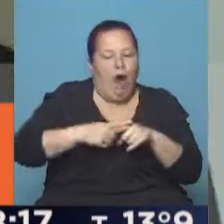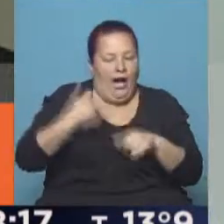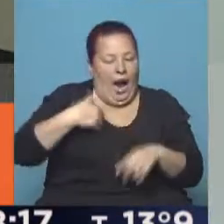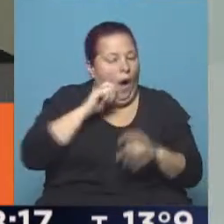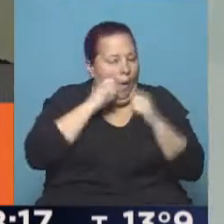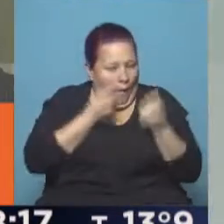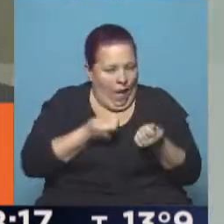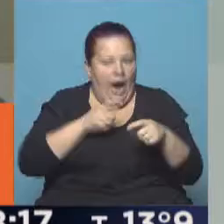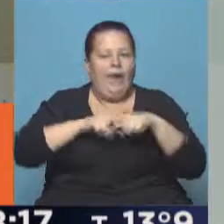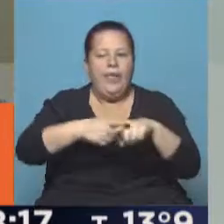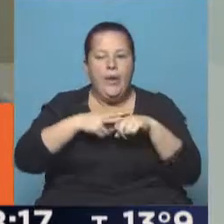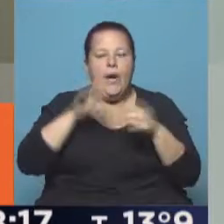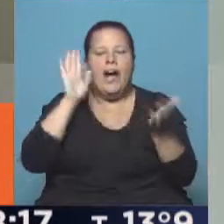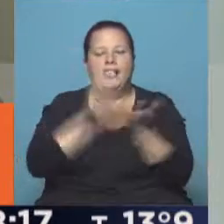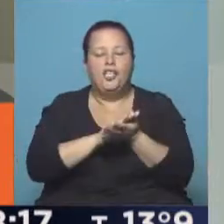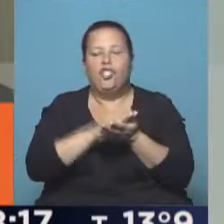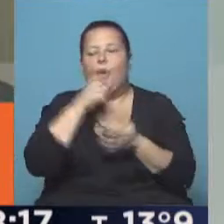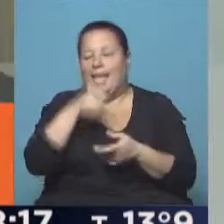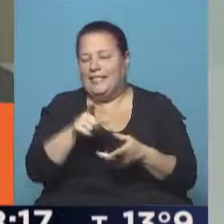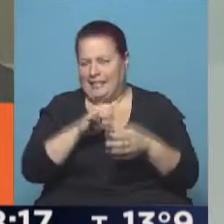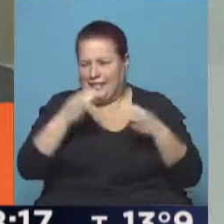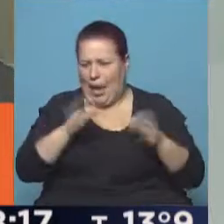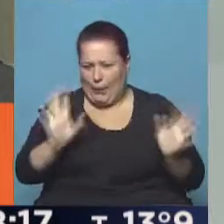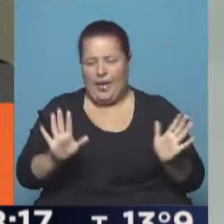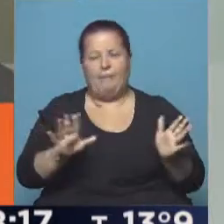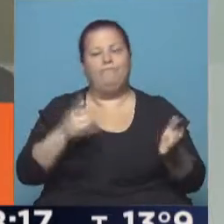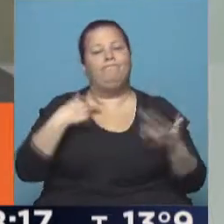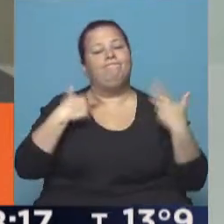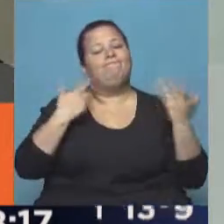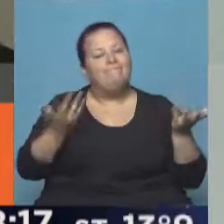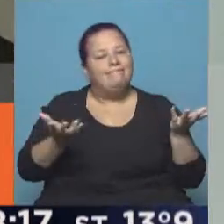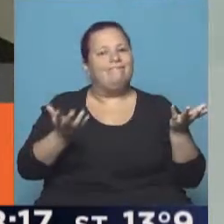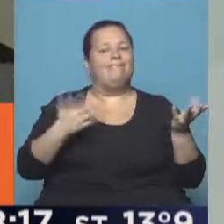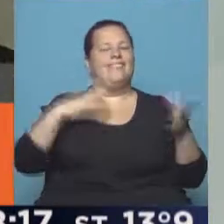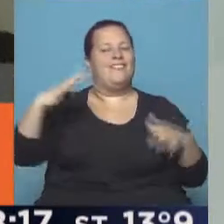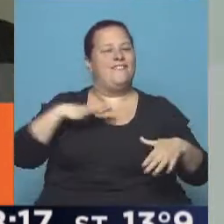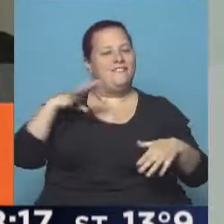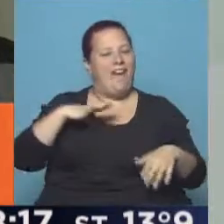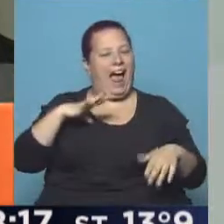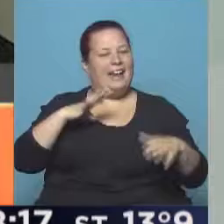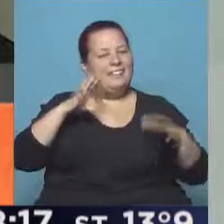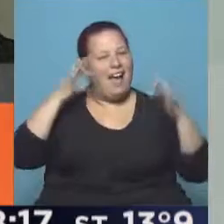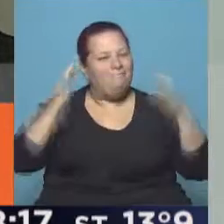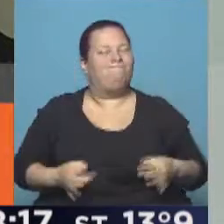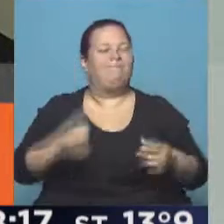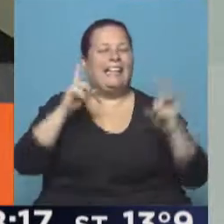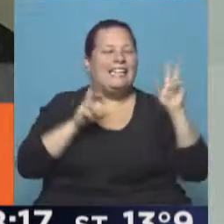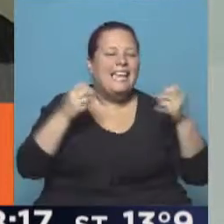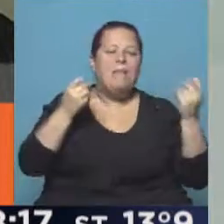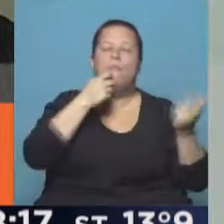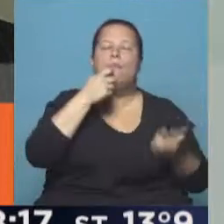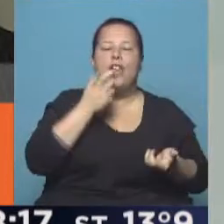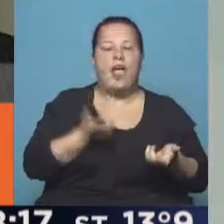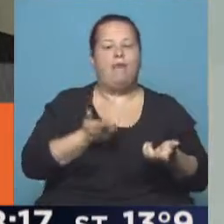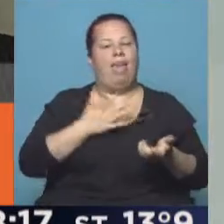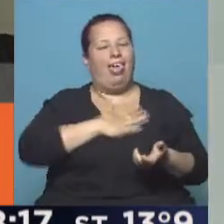bueno. Discutir cuestiones como esta no está mal. Lo que uno por ahí no termina de convencerse de algunas cuestiones es cuando